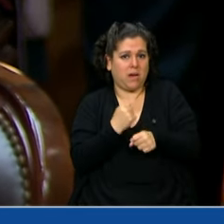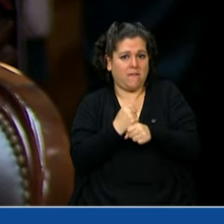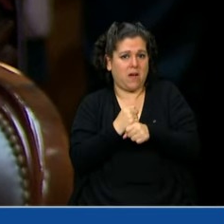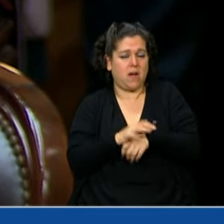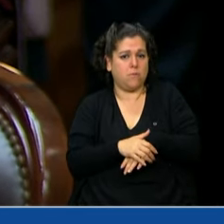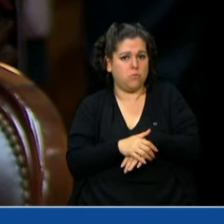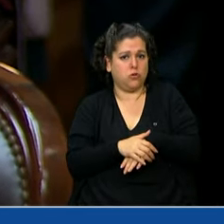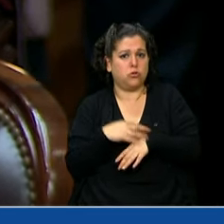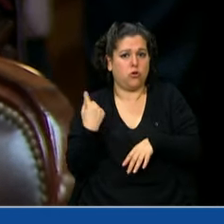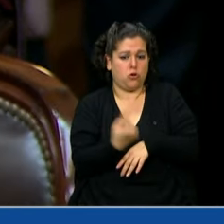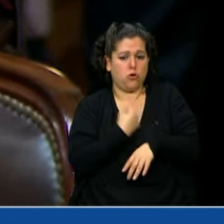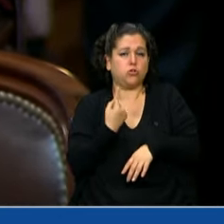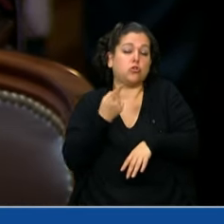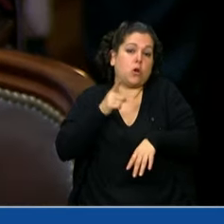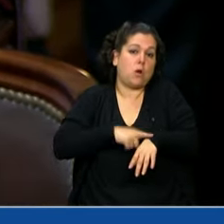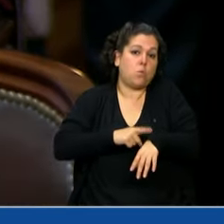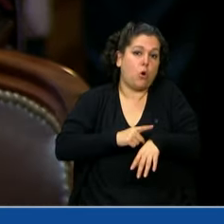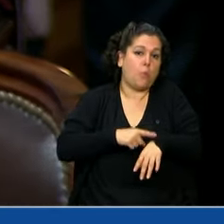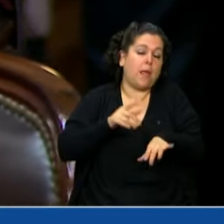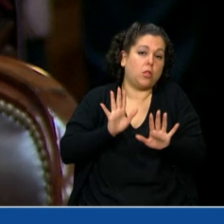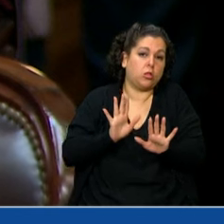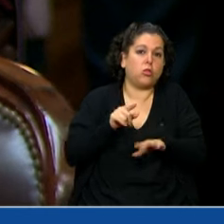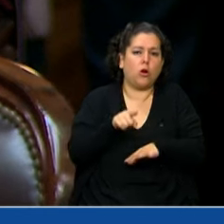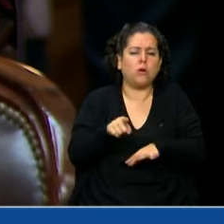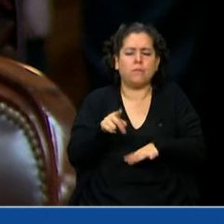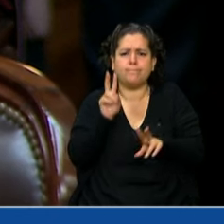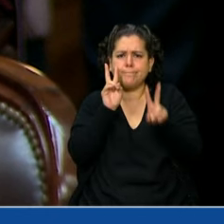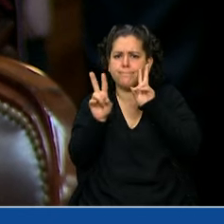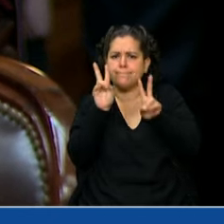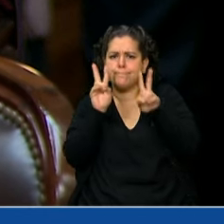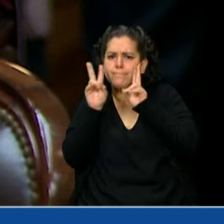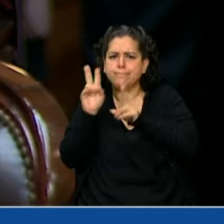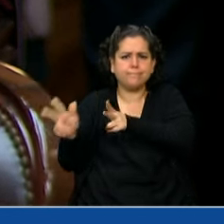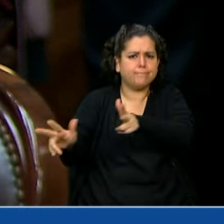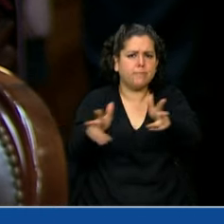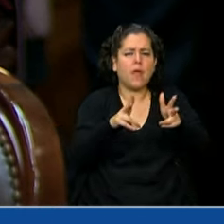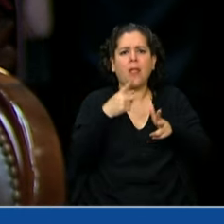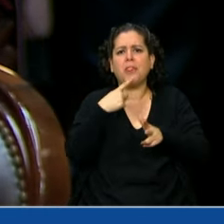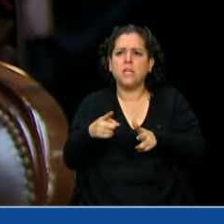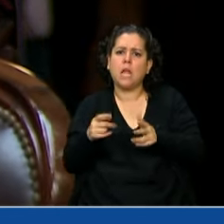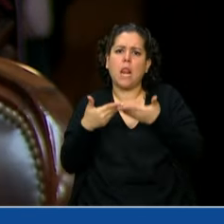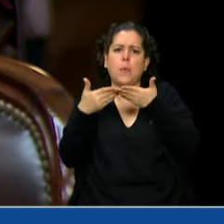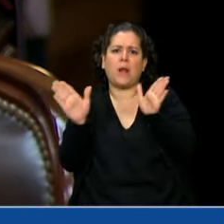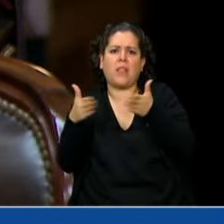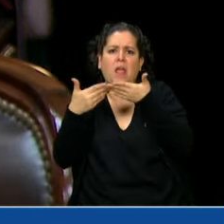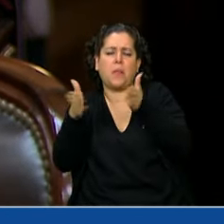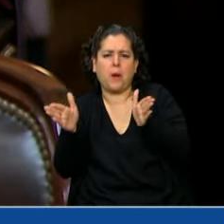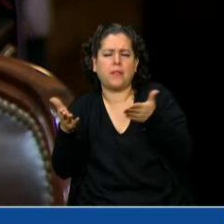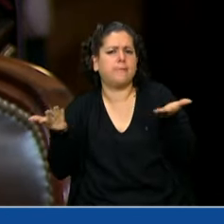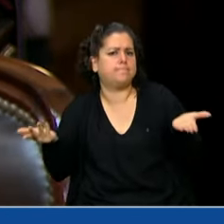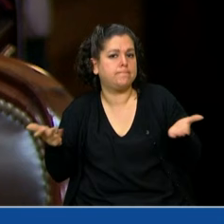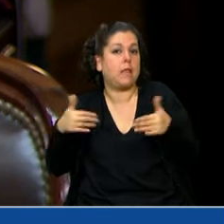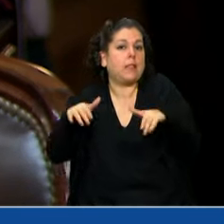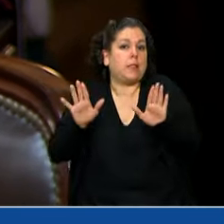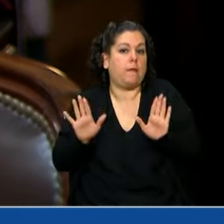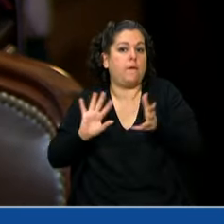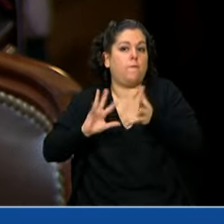nosotros y en un momento no donde se escucha tanto la palabra libertad tal vez